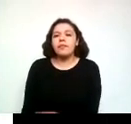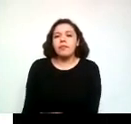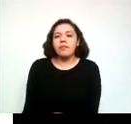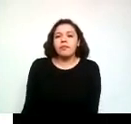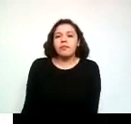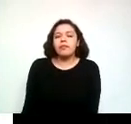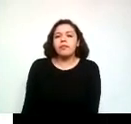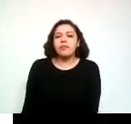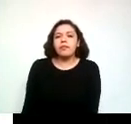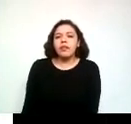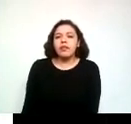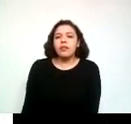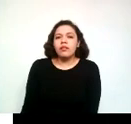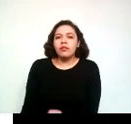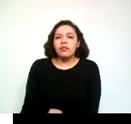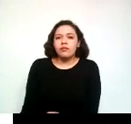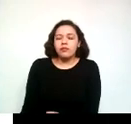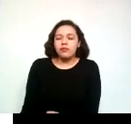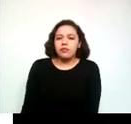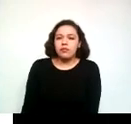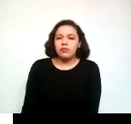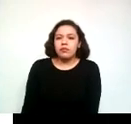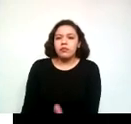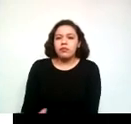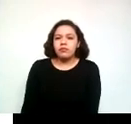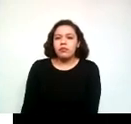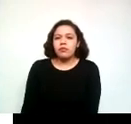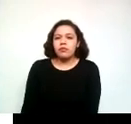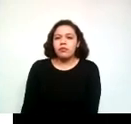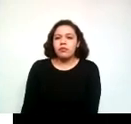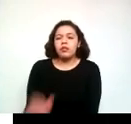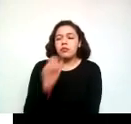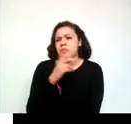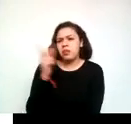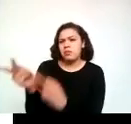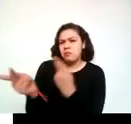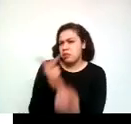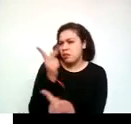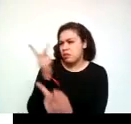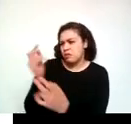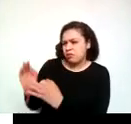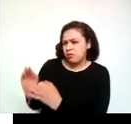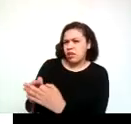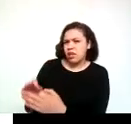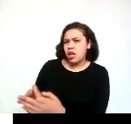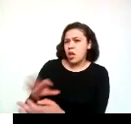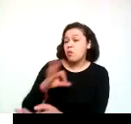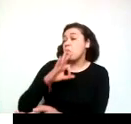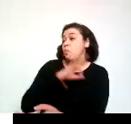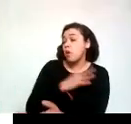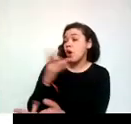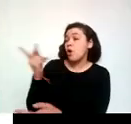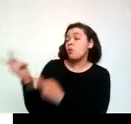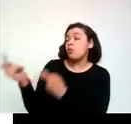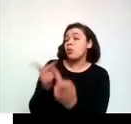Esta también es una pregunta muy frecuente. Oye, ¿puedo aplicar los cuestionarios de